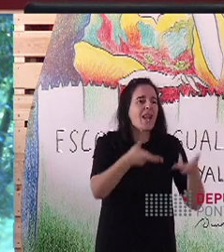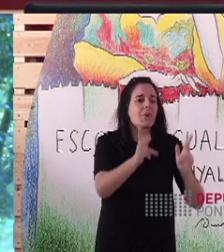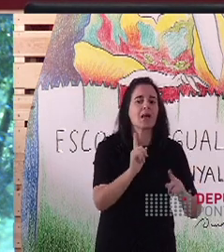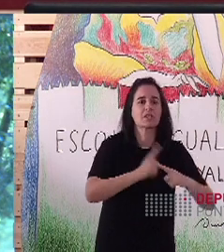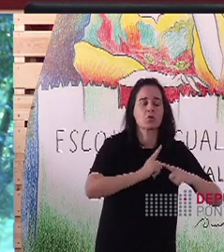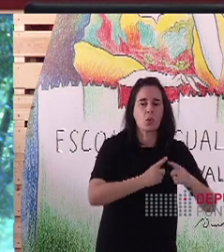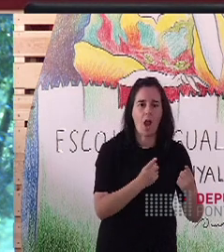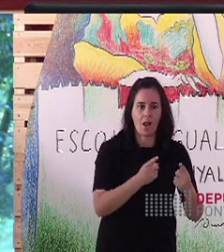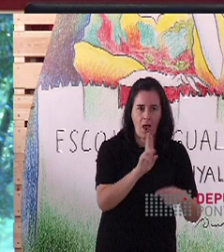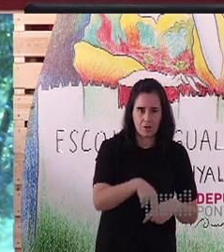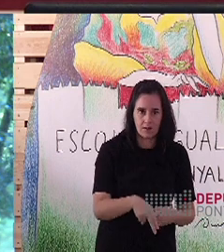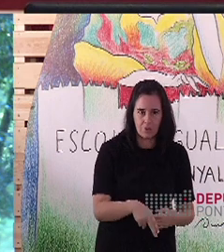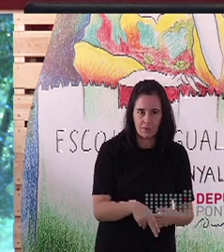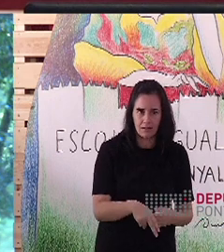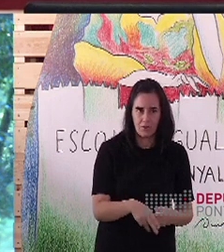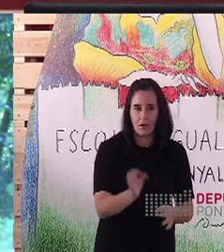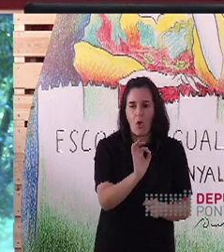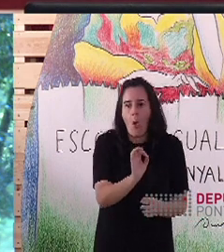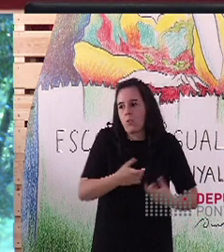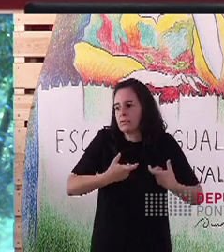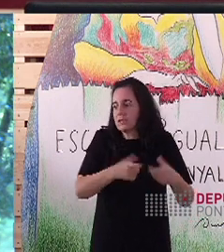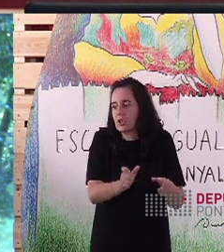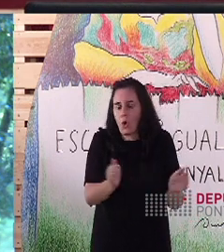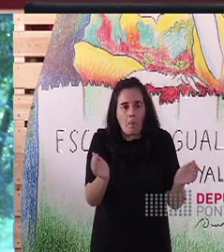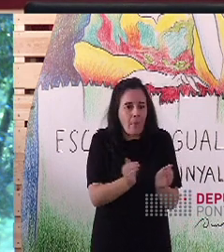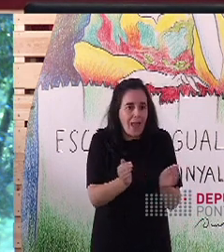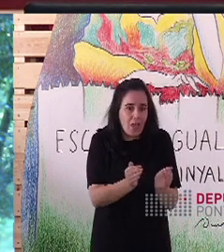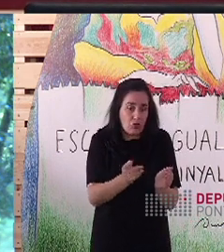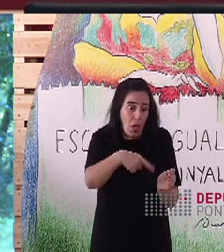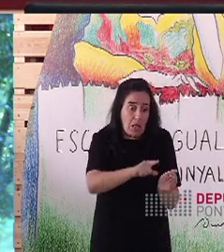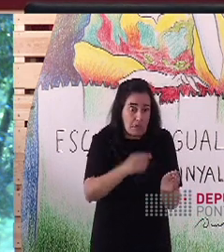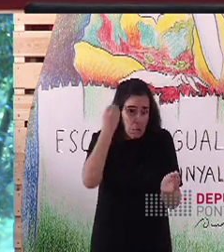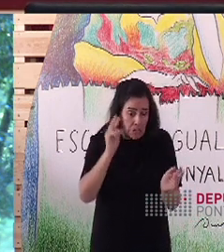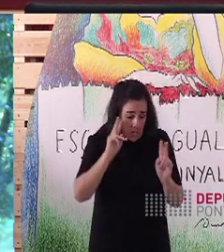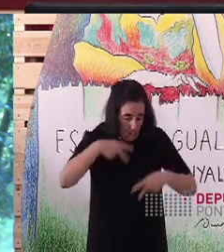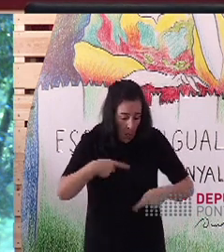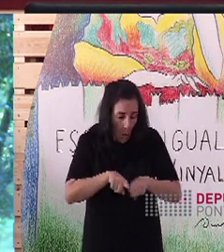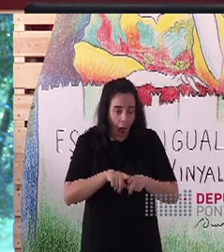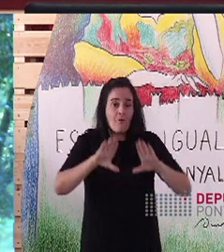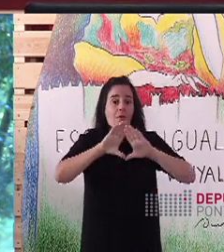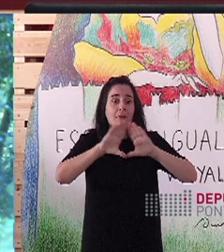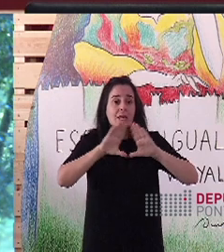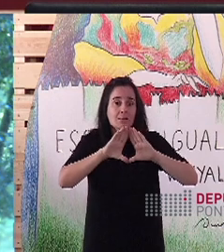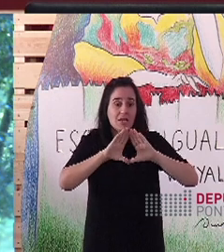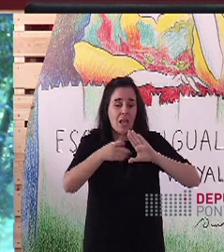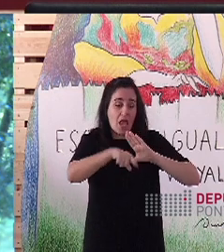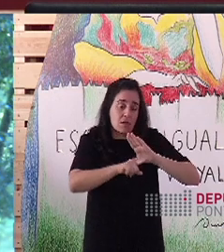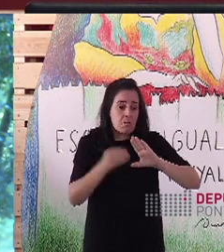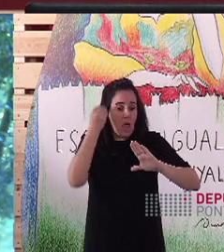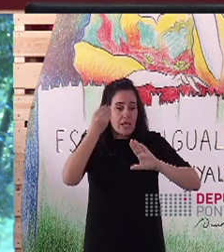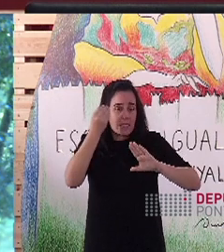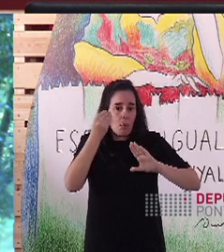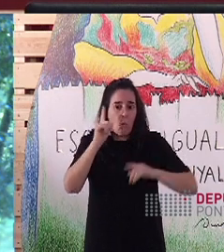un sector pequeño de quienes se definen a sí mismas como feministas entiendan también que la